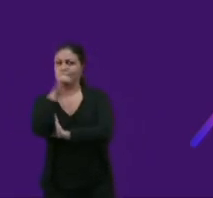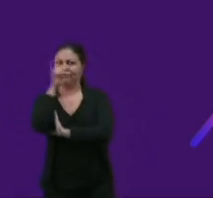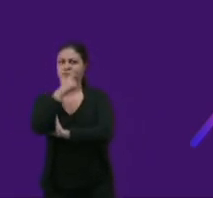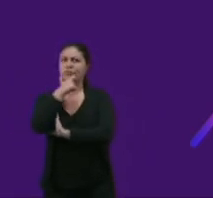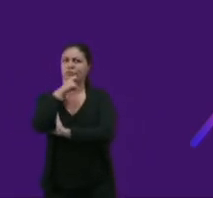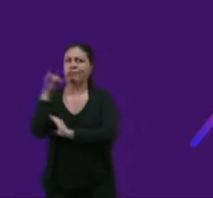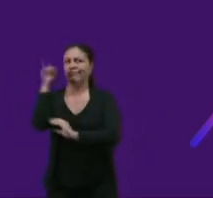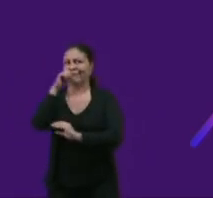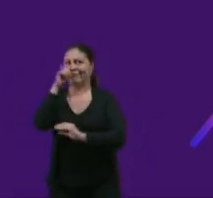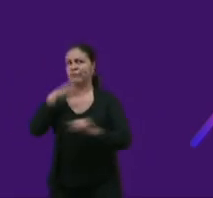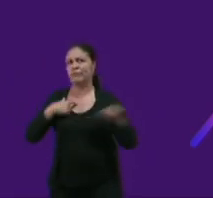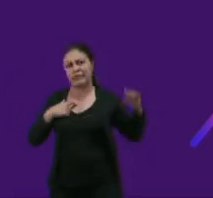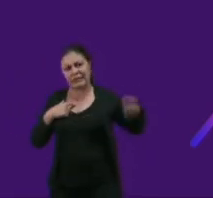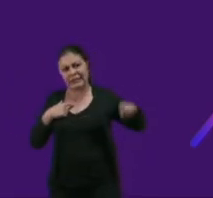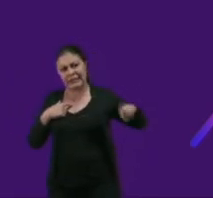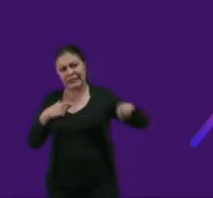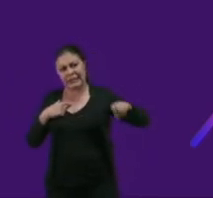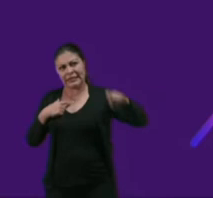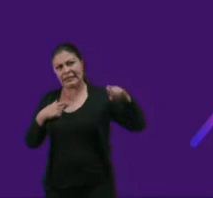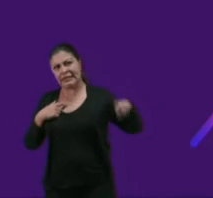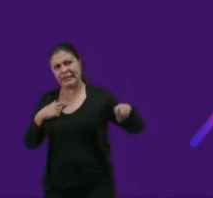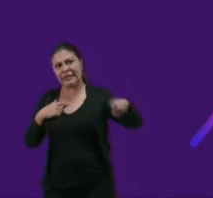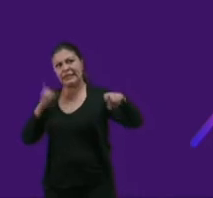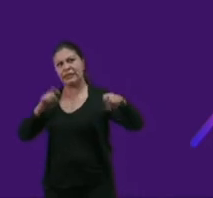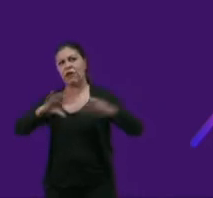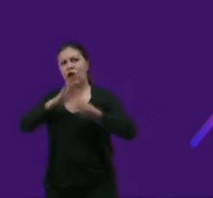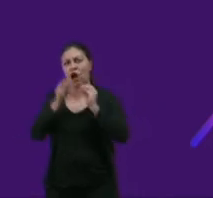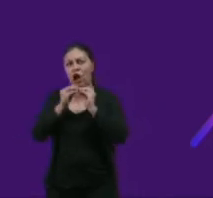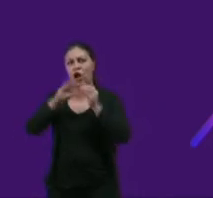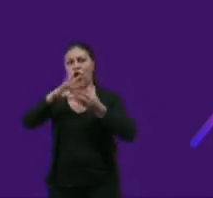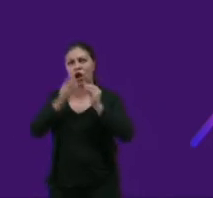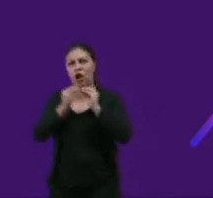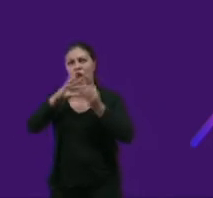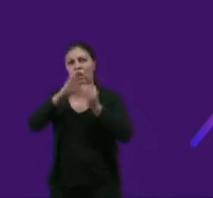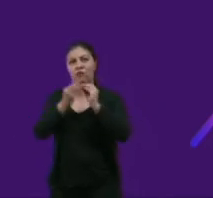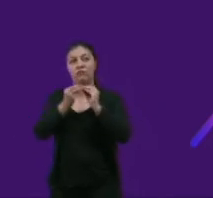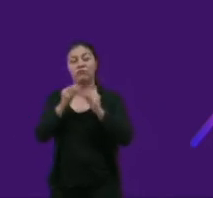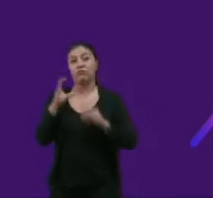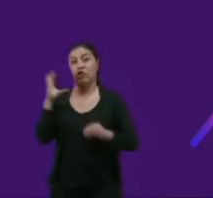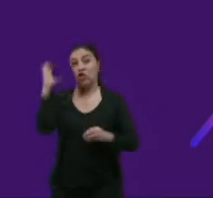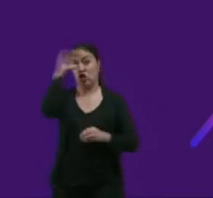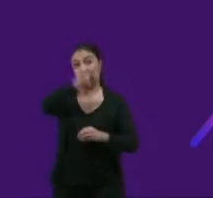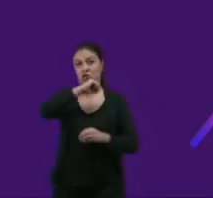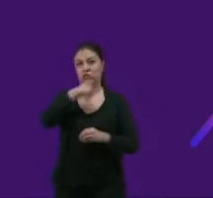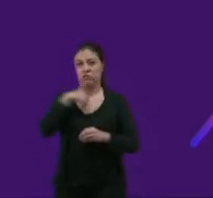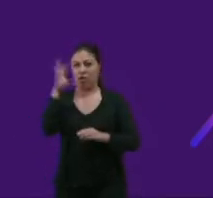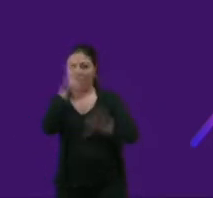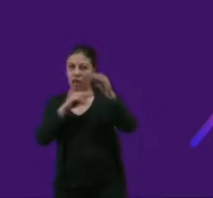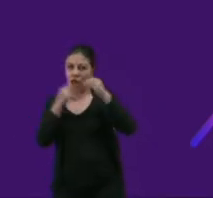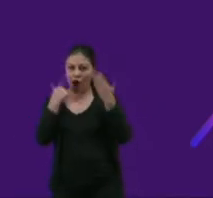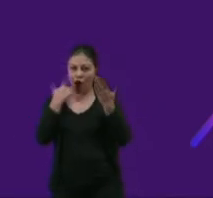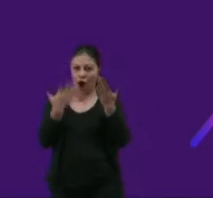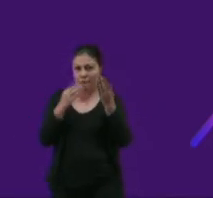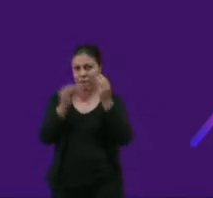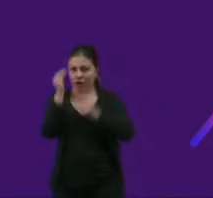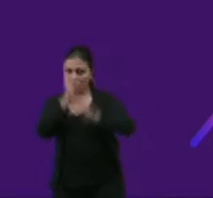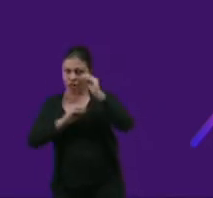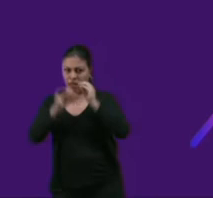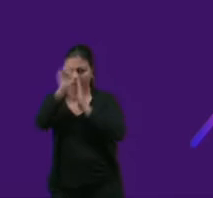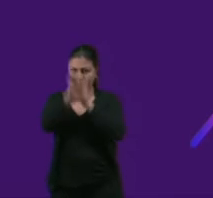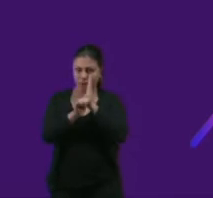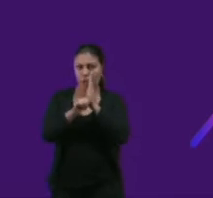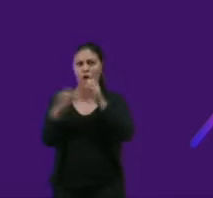necesitaba algo de código entonces las noches aprendí a programar pequeñas páginas web y